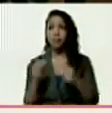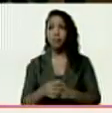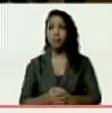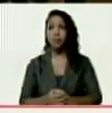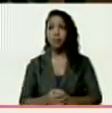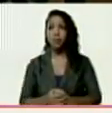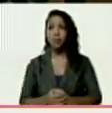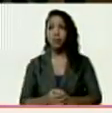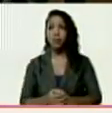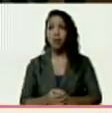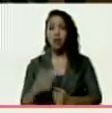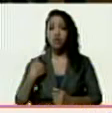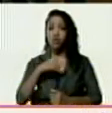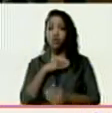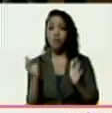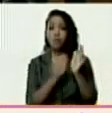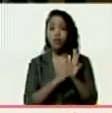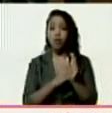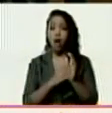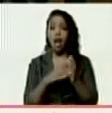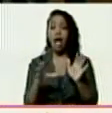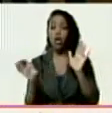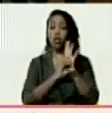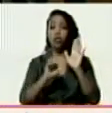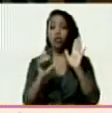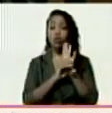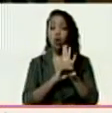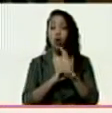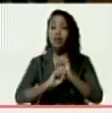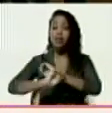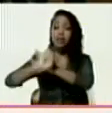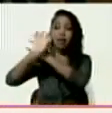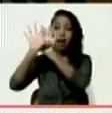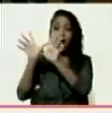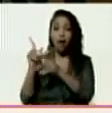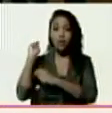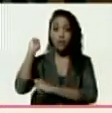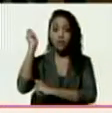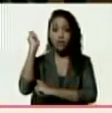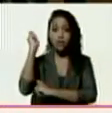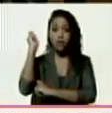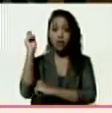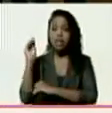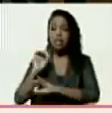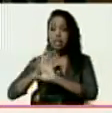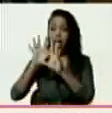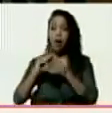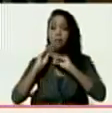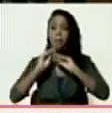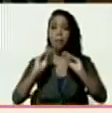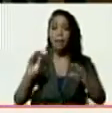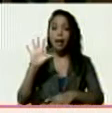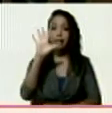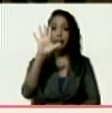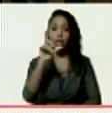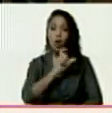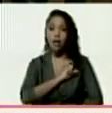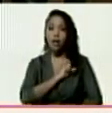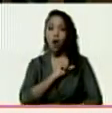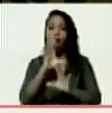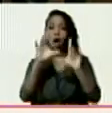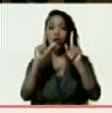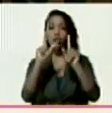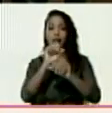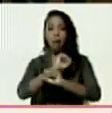como nosotros está establecido en la Constitución, claramente. Se convoca el 5 de enero a las 11